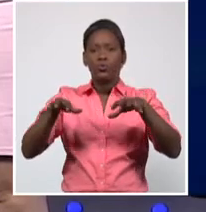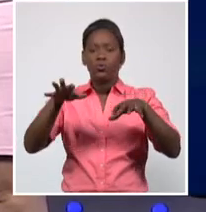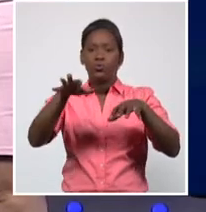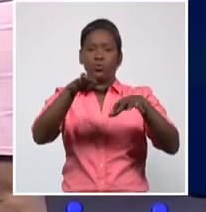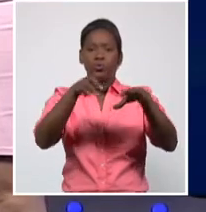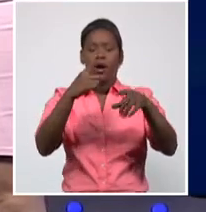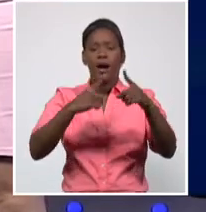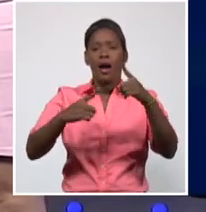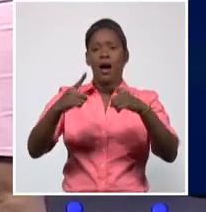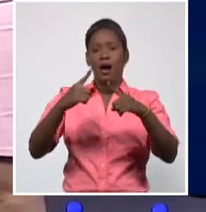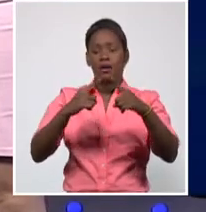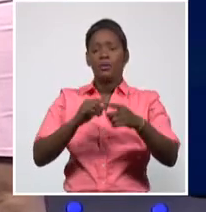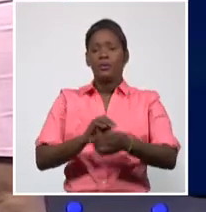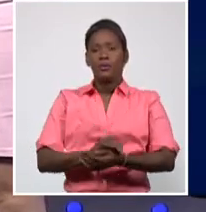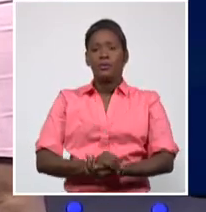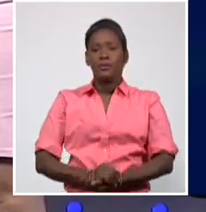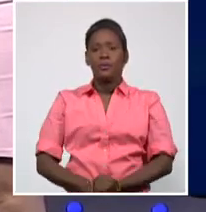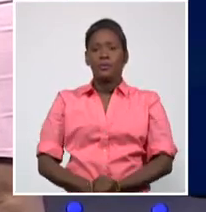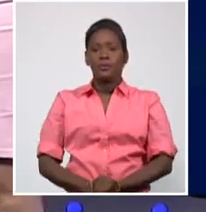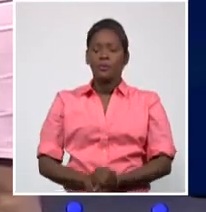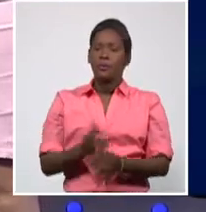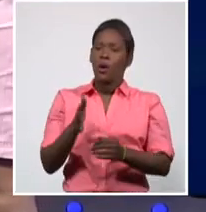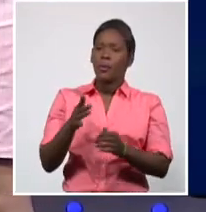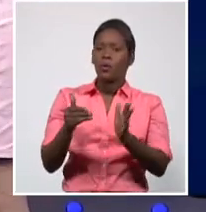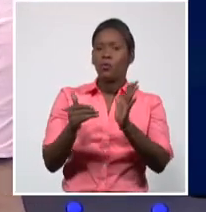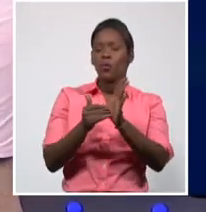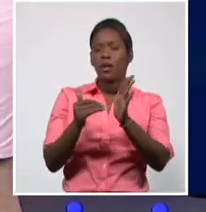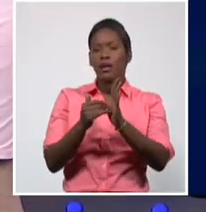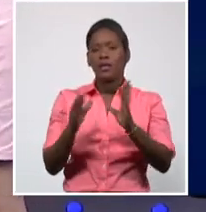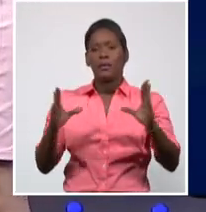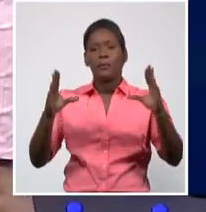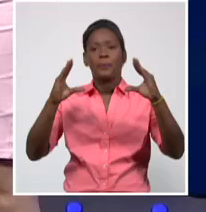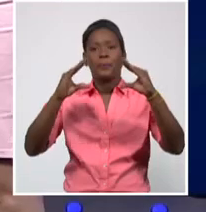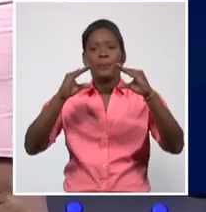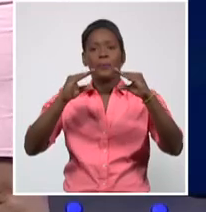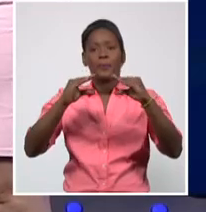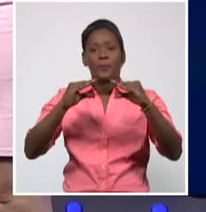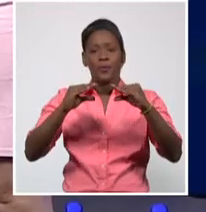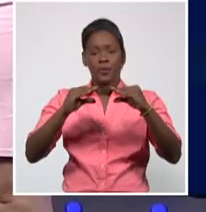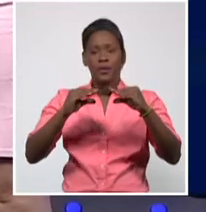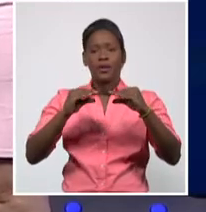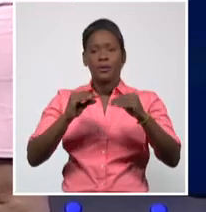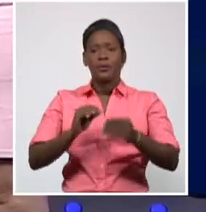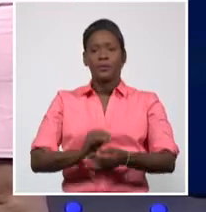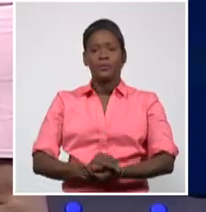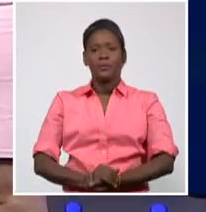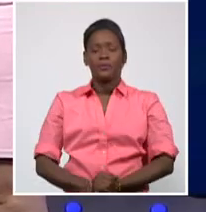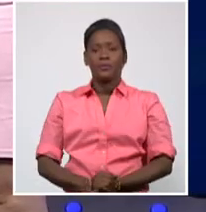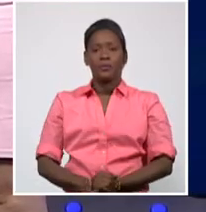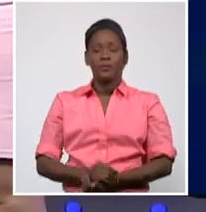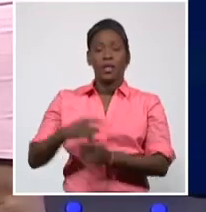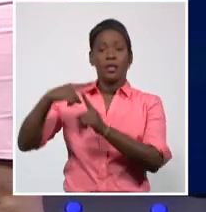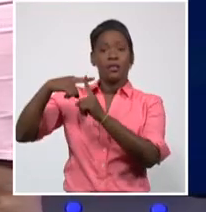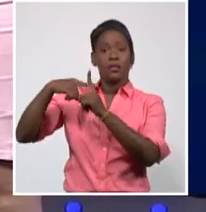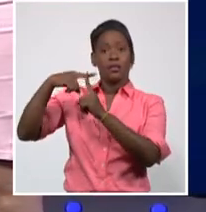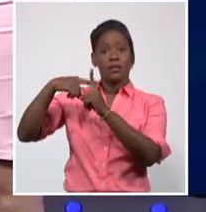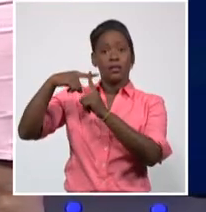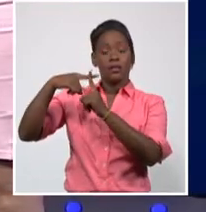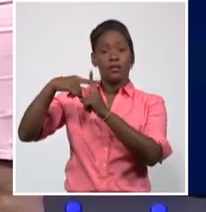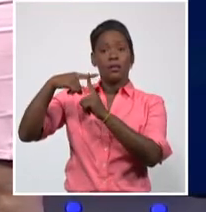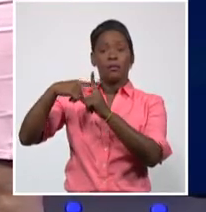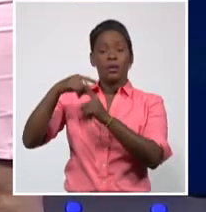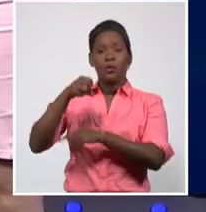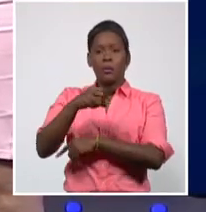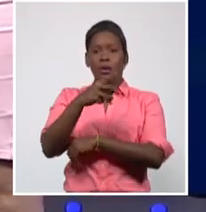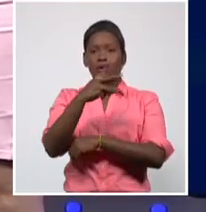aproximación desde el final de la tarde y la noche al occidente de nuestro país. Y en cuanto a las temperaturas mínimas en esta próxima